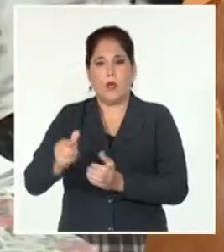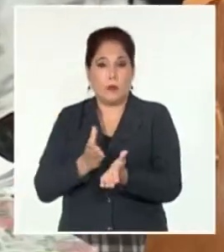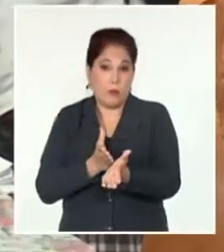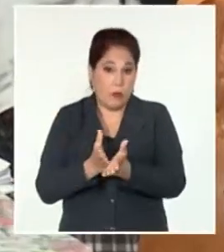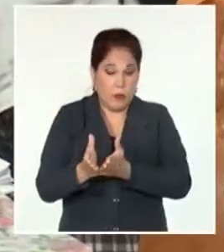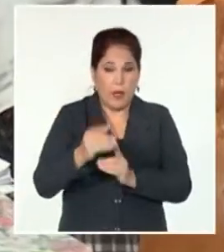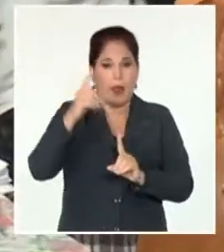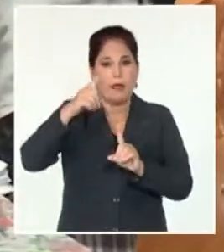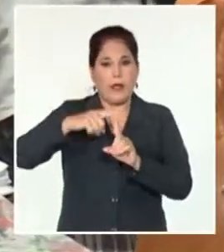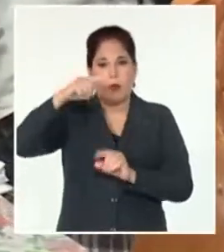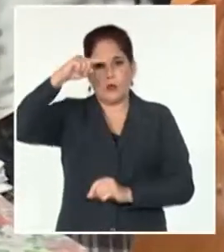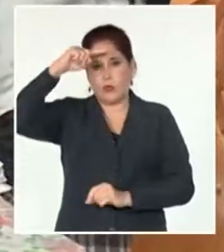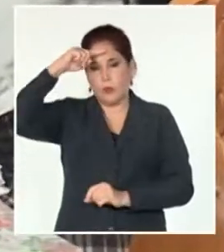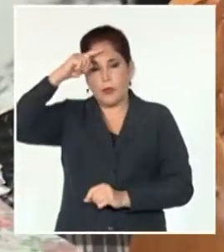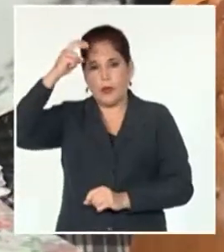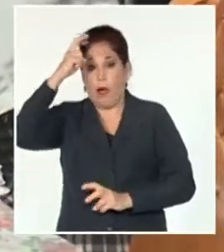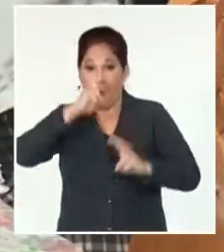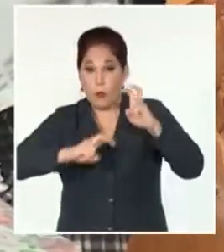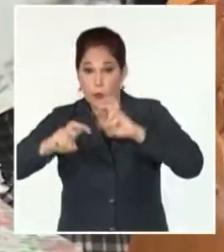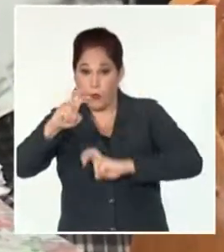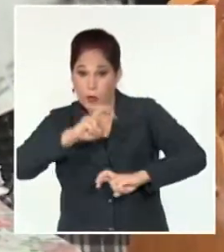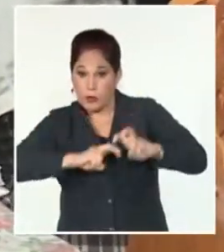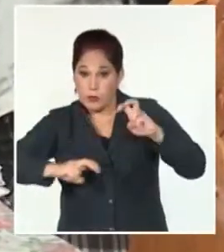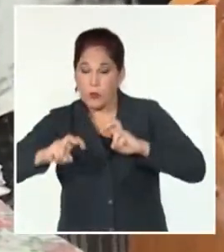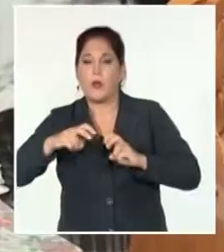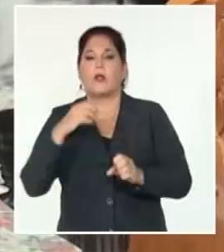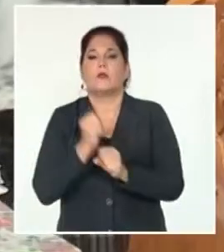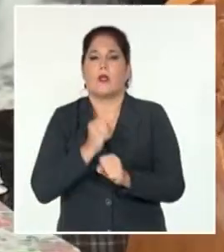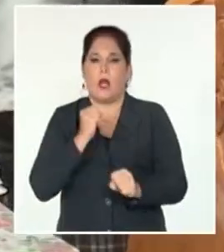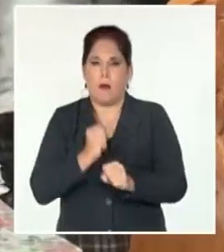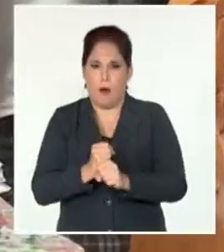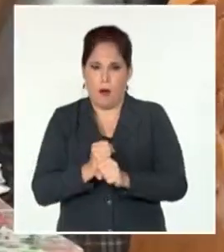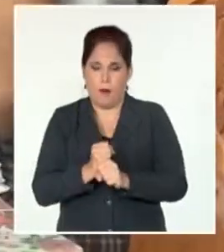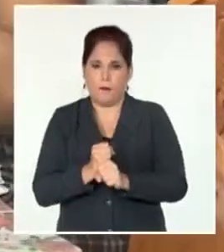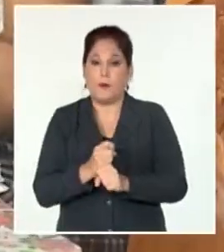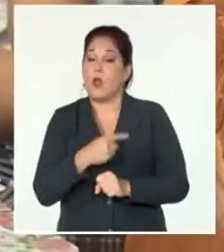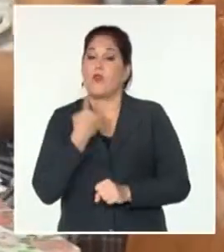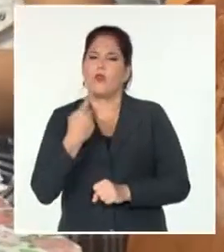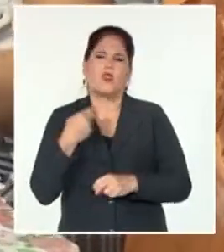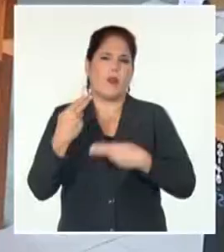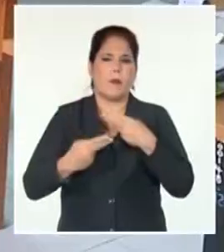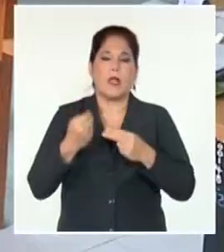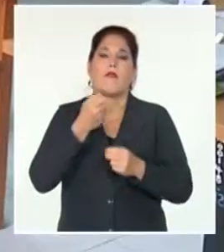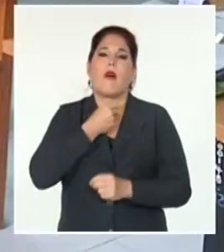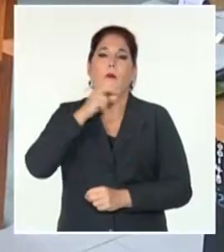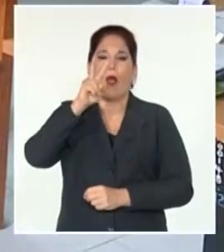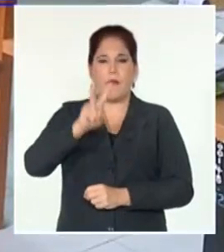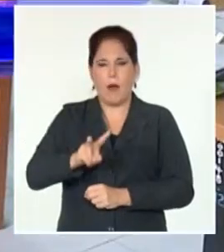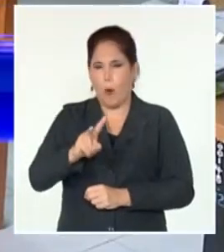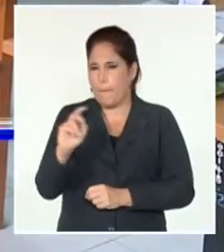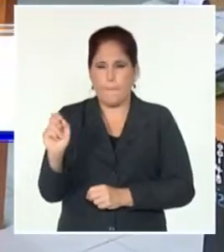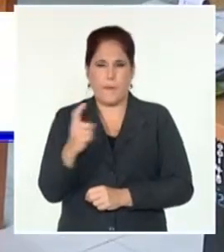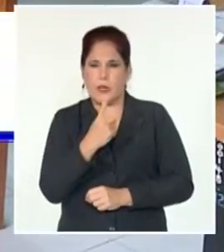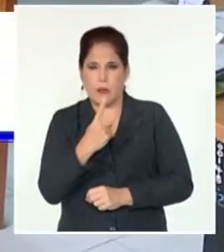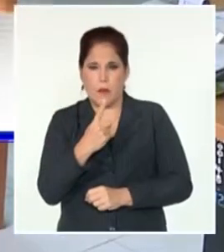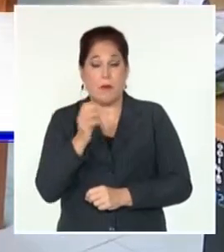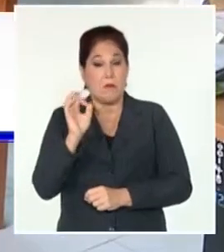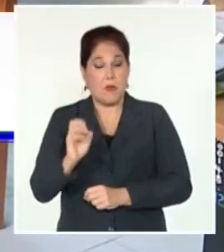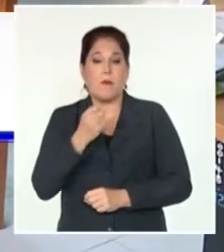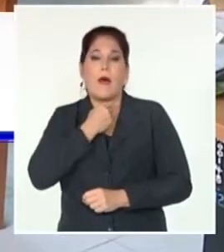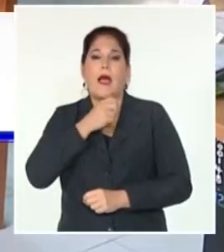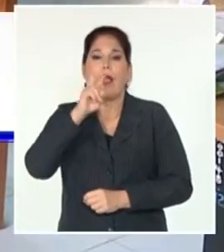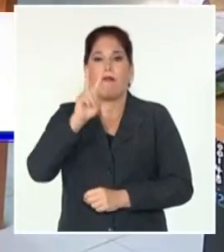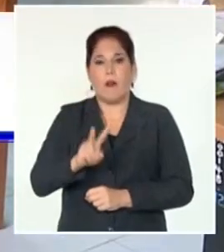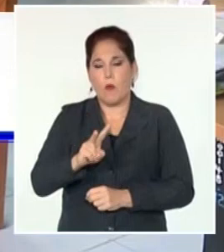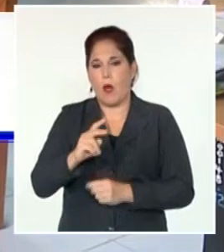técnico superior en auditoría laboran. Vamos a evaluar como objetivo fundamental, evaluamos los